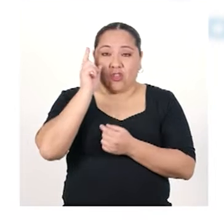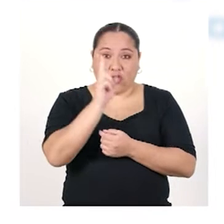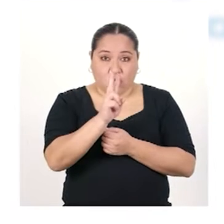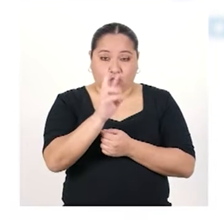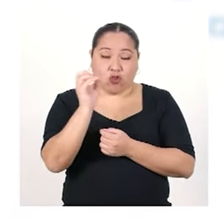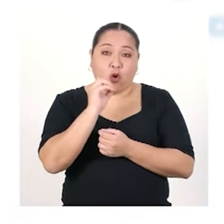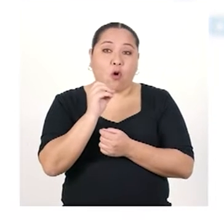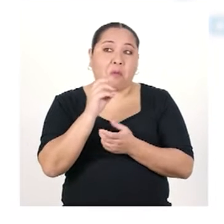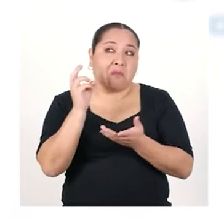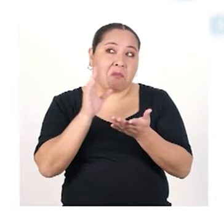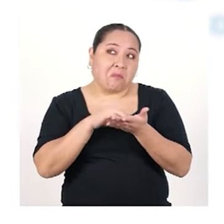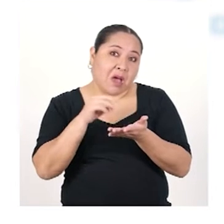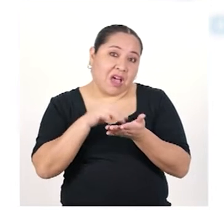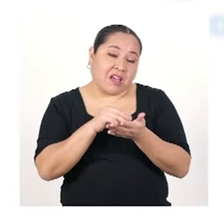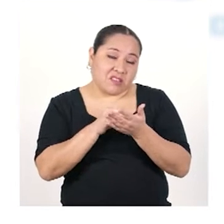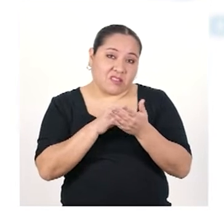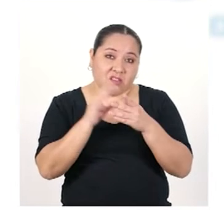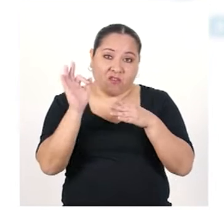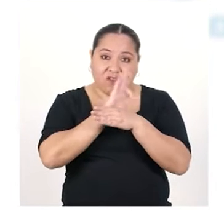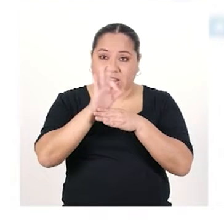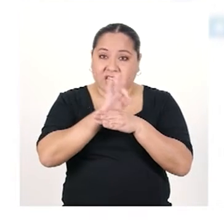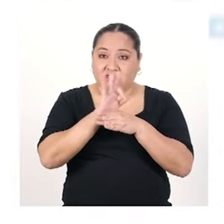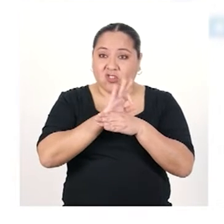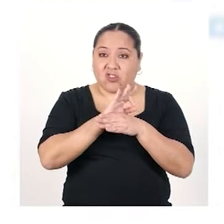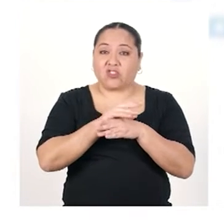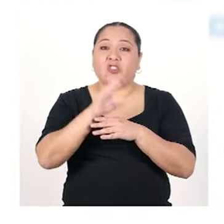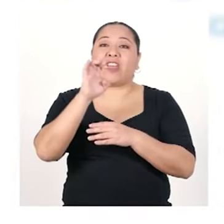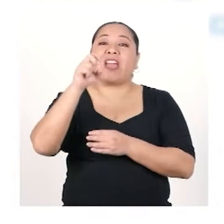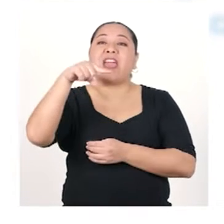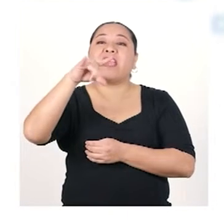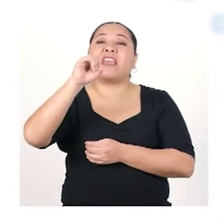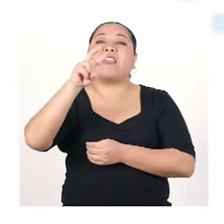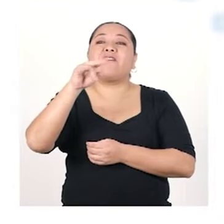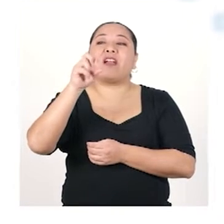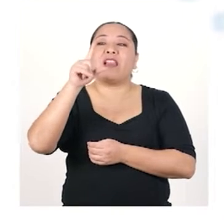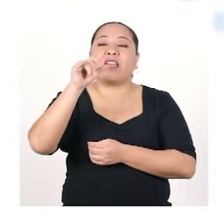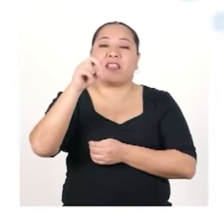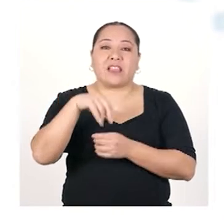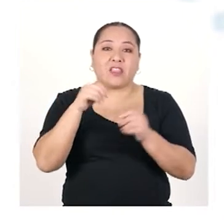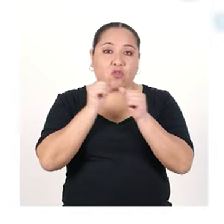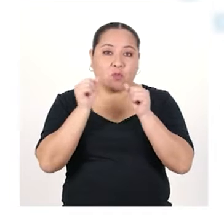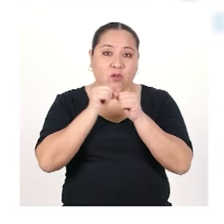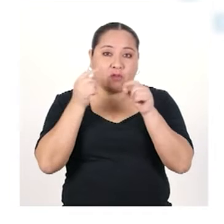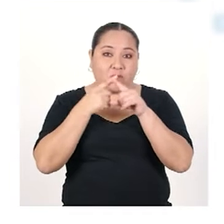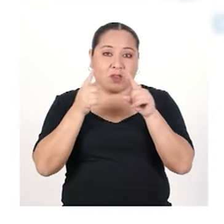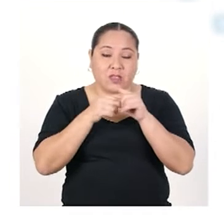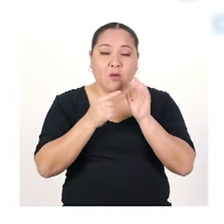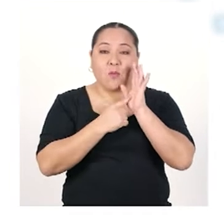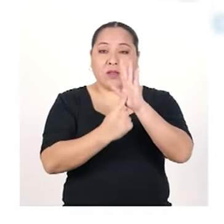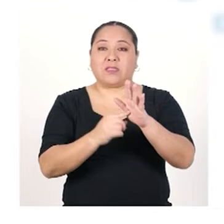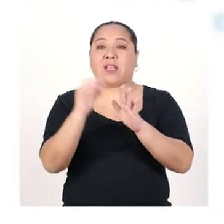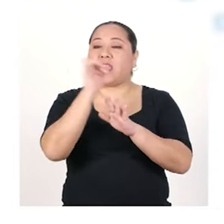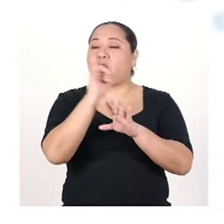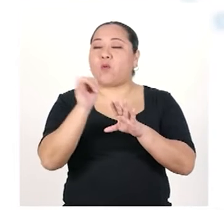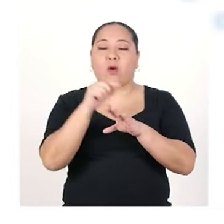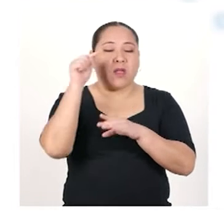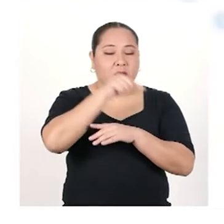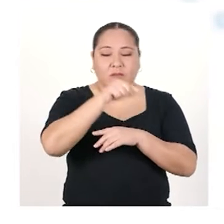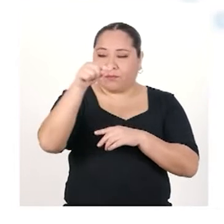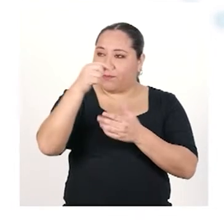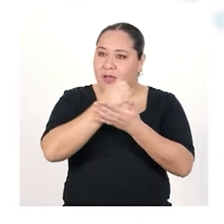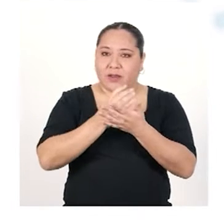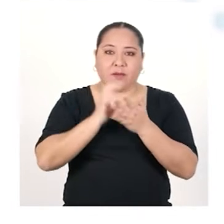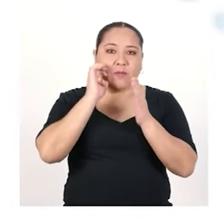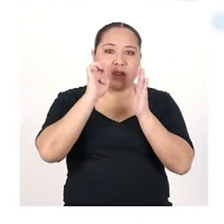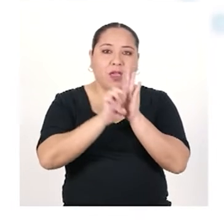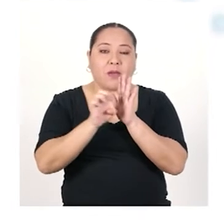2 o más fracciones son equivalentes cuando, con términos distintos, expresan la misma porción de la unidad.